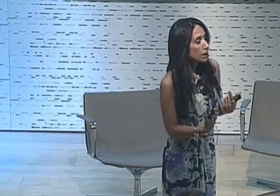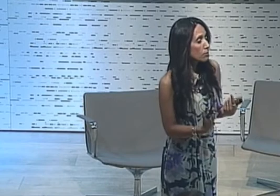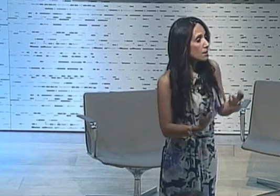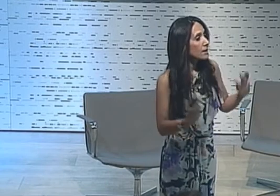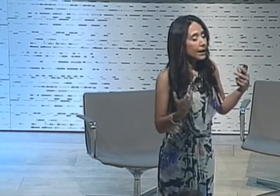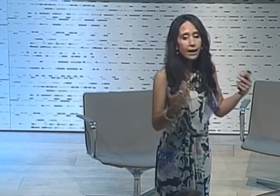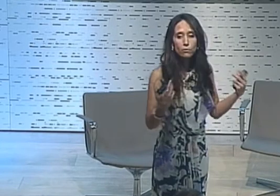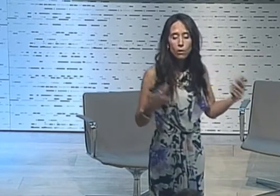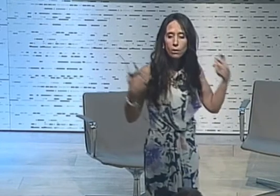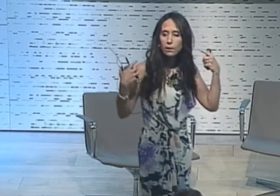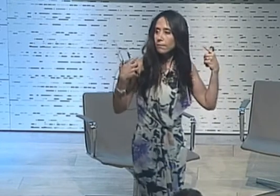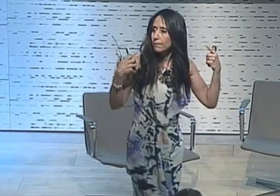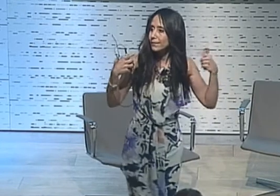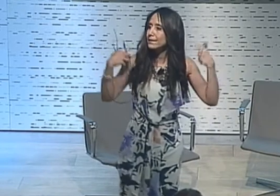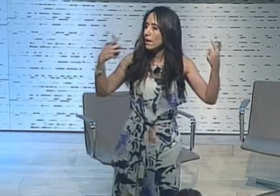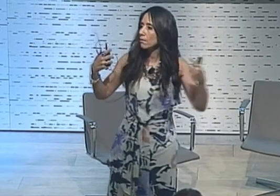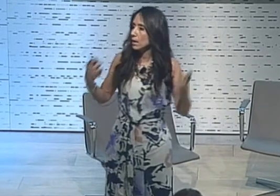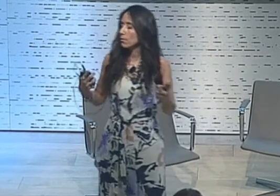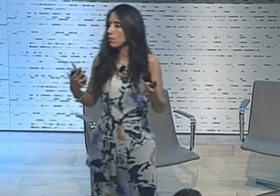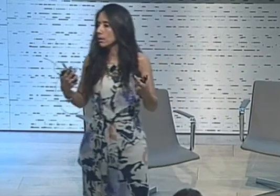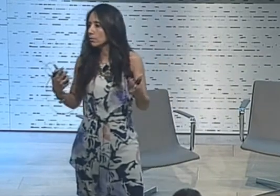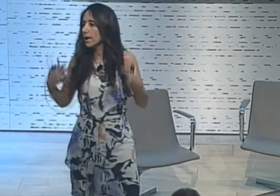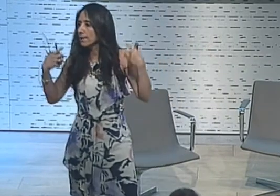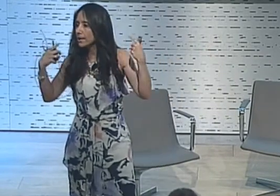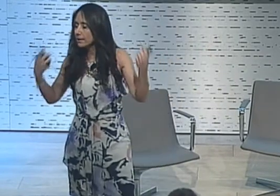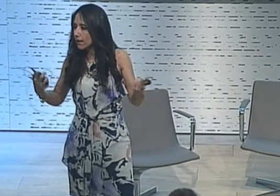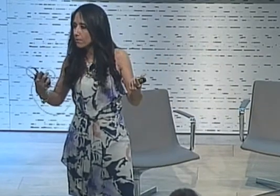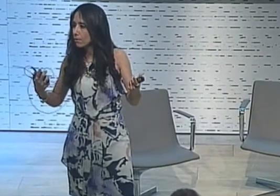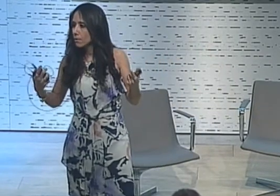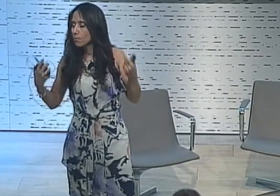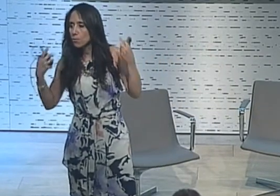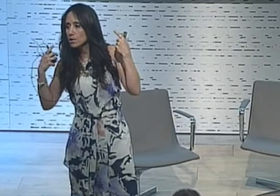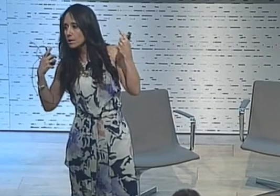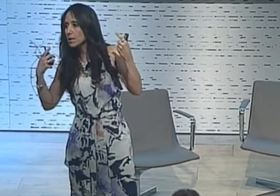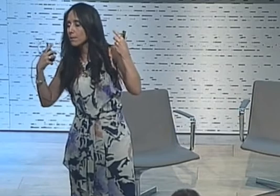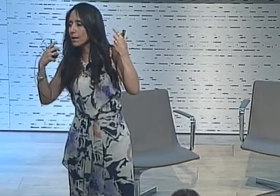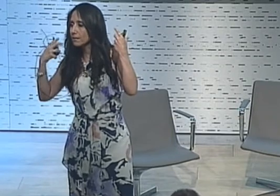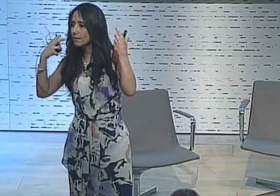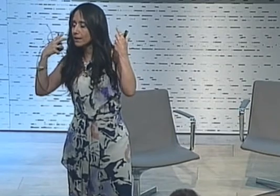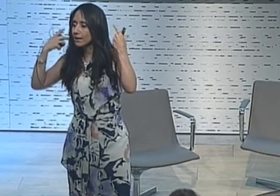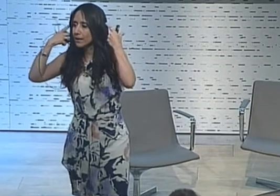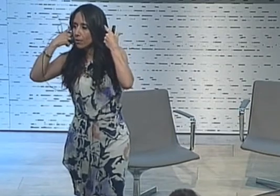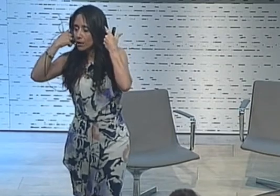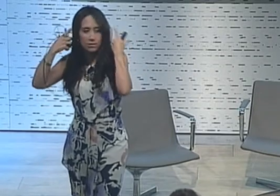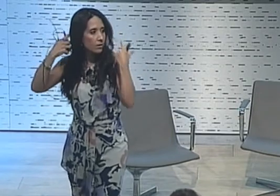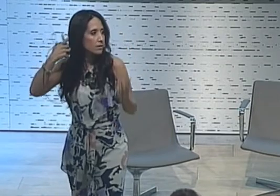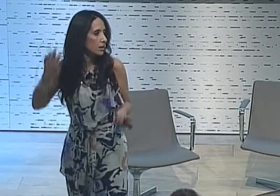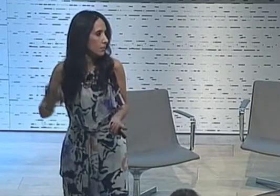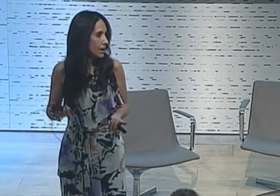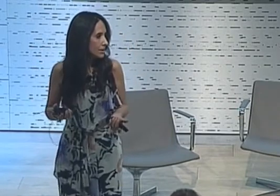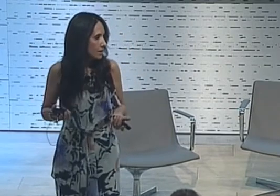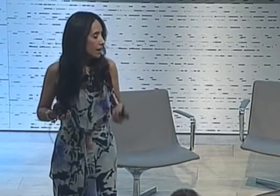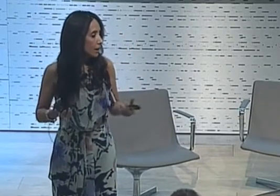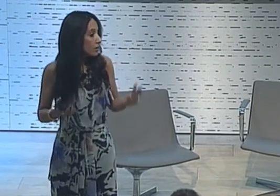interacción. Entonces, estoy desarrollando y estoy habilitando muchísimas